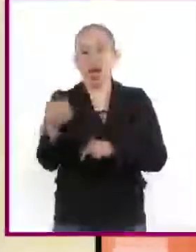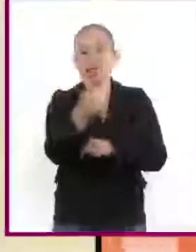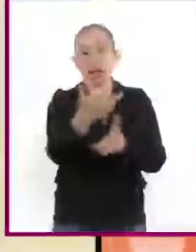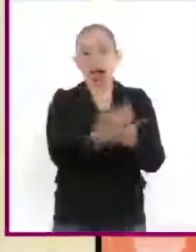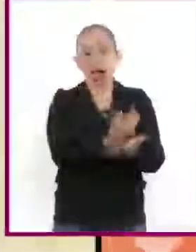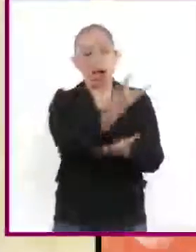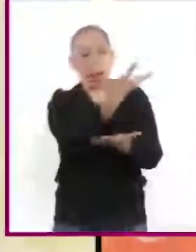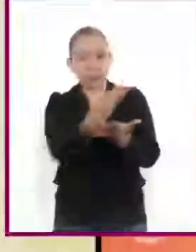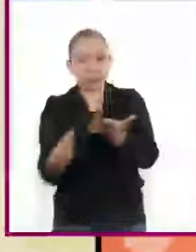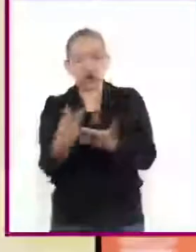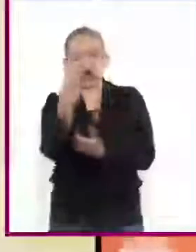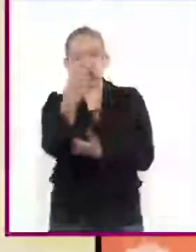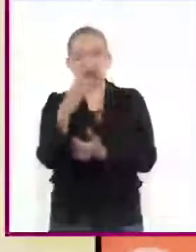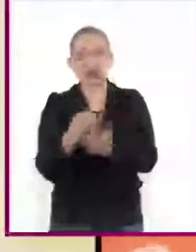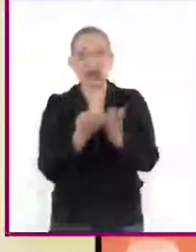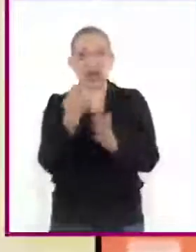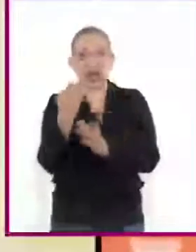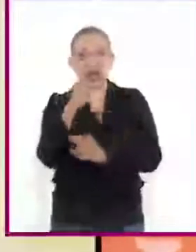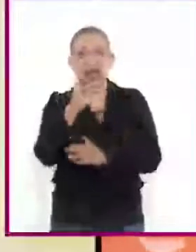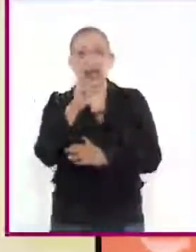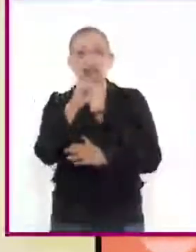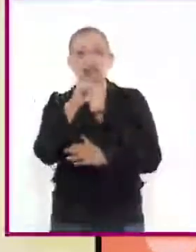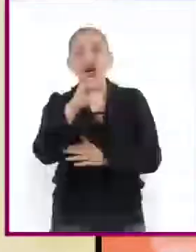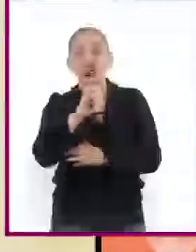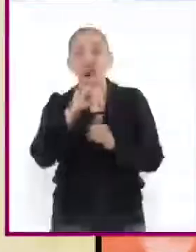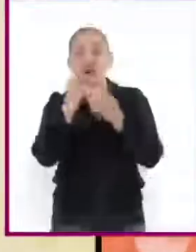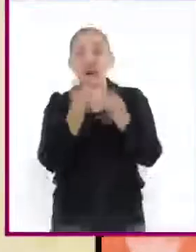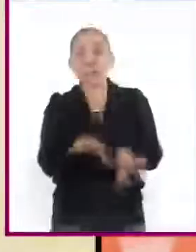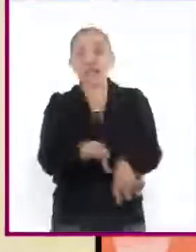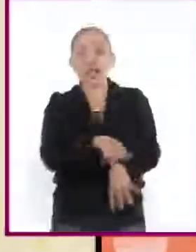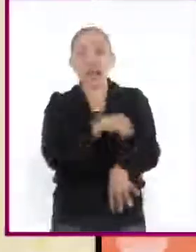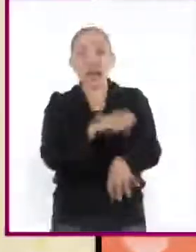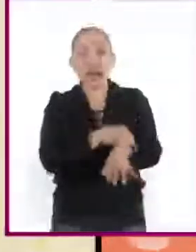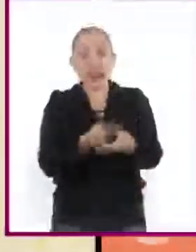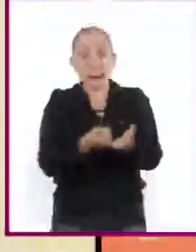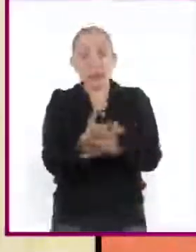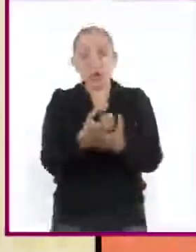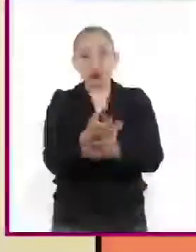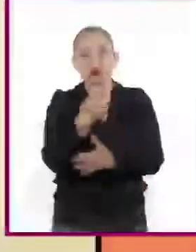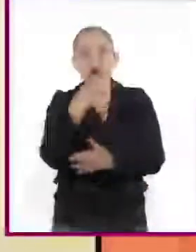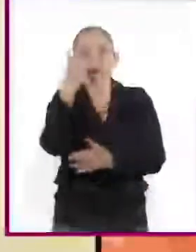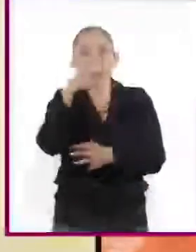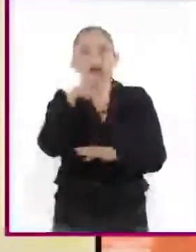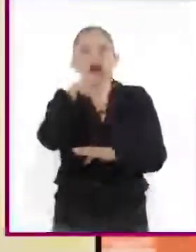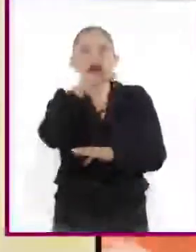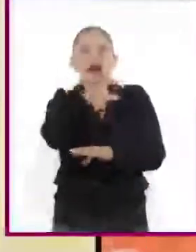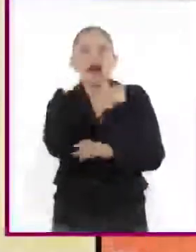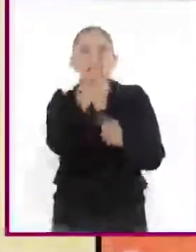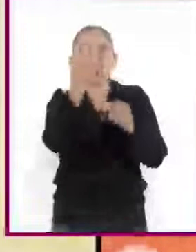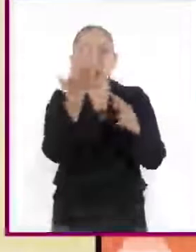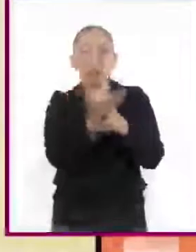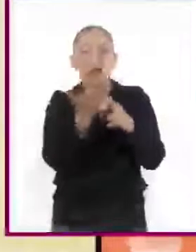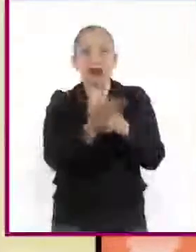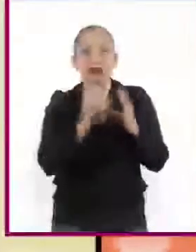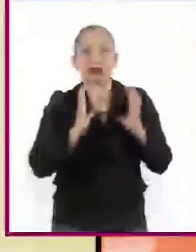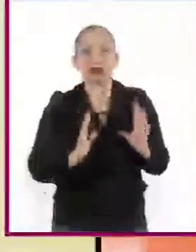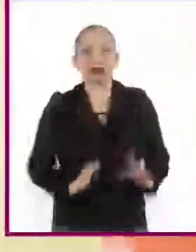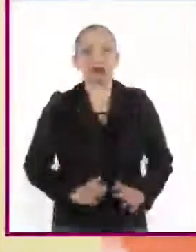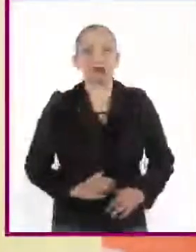gana 2 electrones. También se libera energía que en este caso se usa para calentar algunas partes del